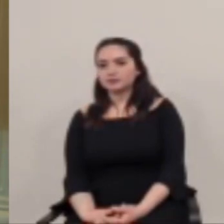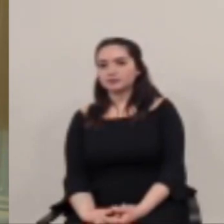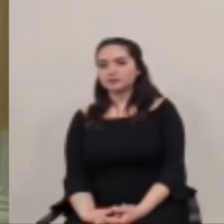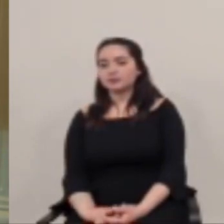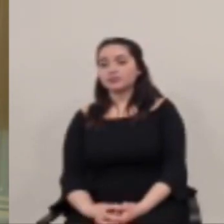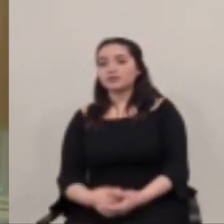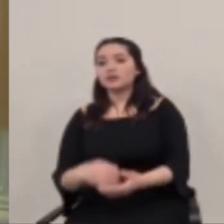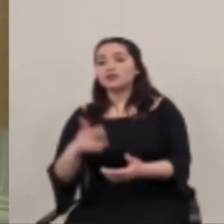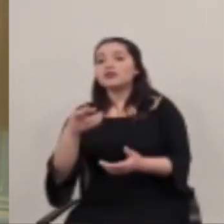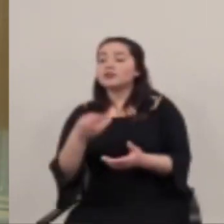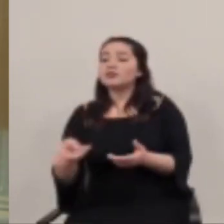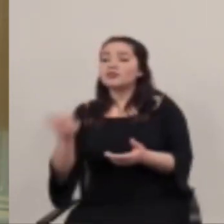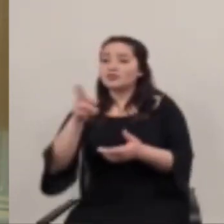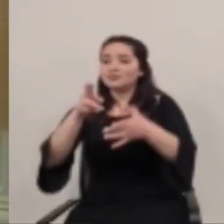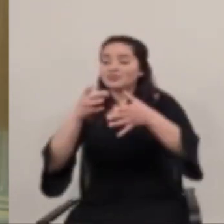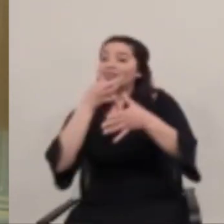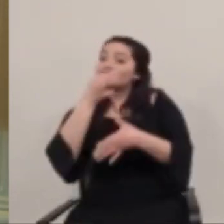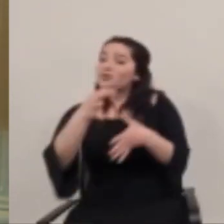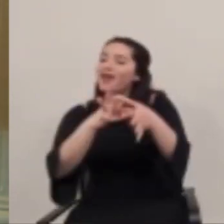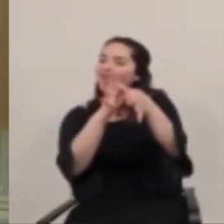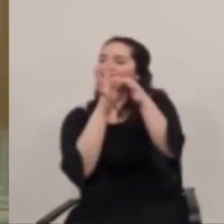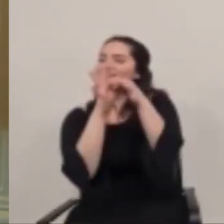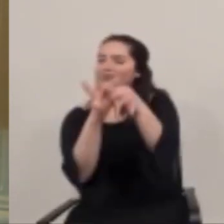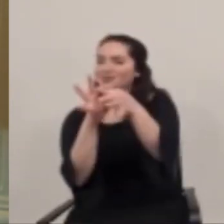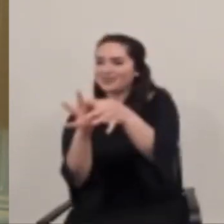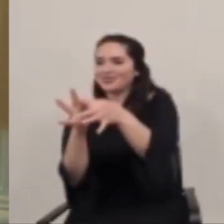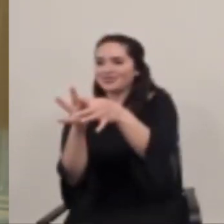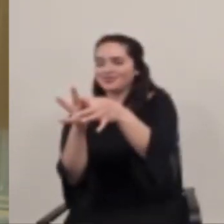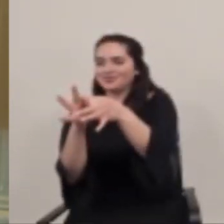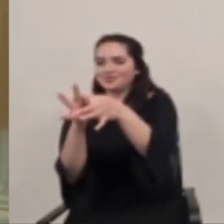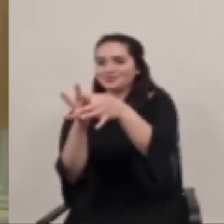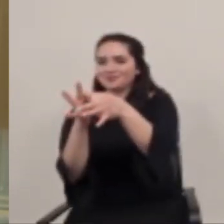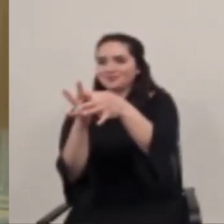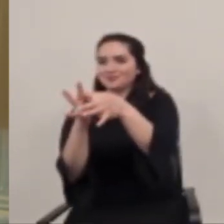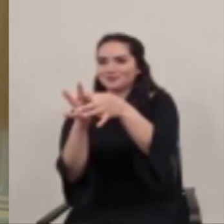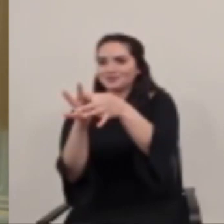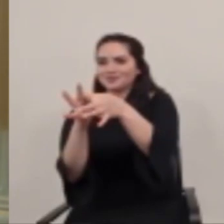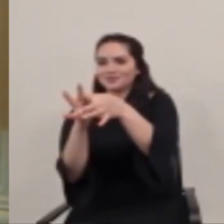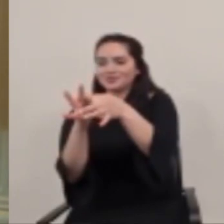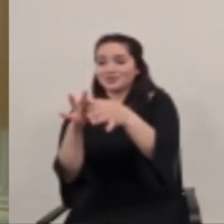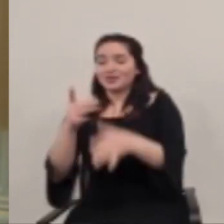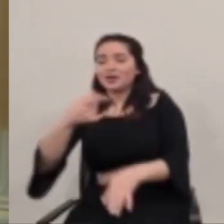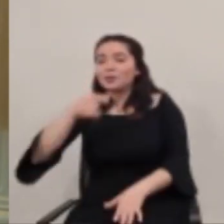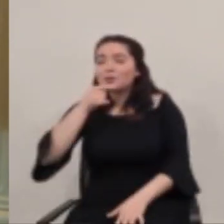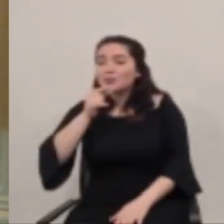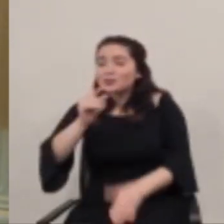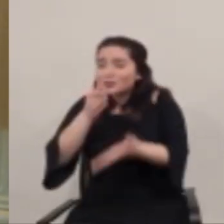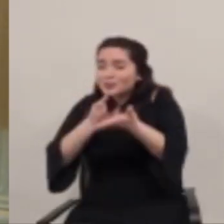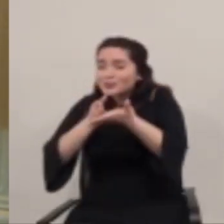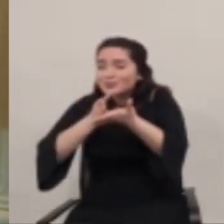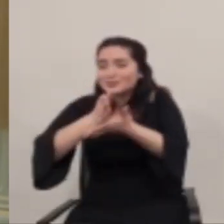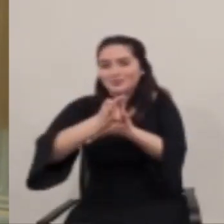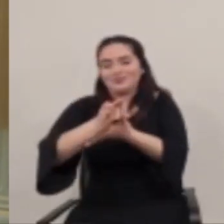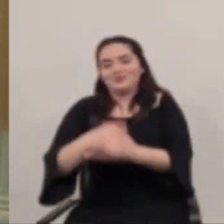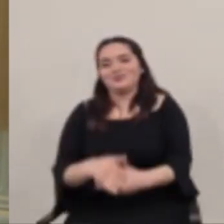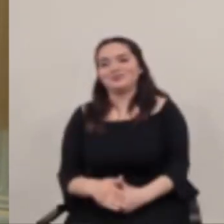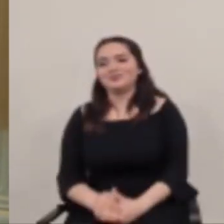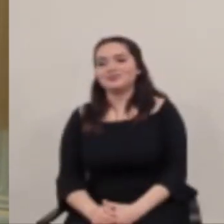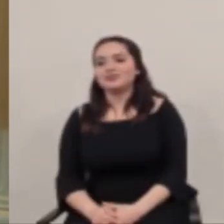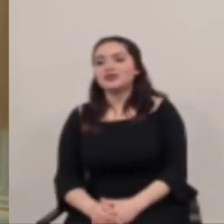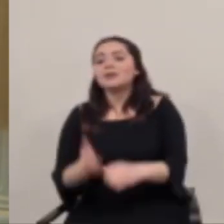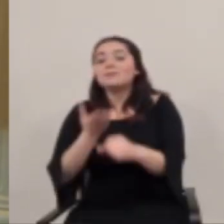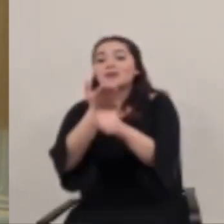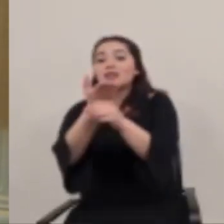Le reiteramos nuestro agradecimiento y estamos a punto de comenzar. Les pedimos,